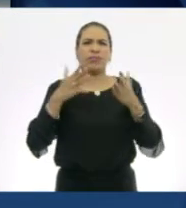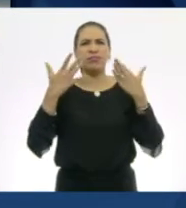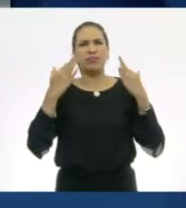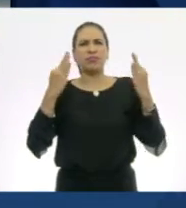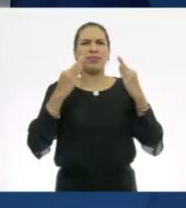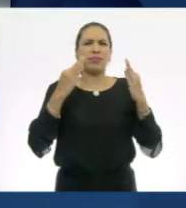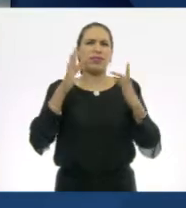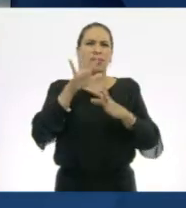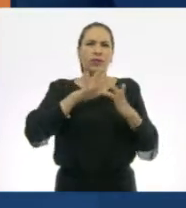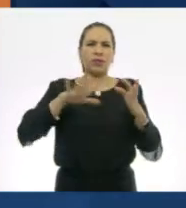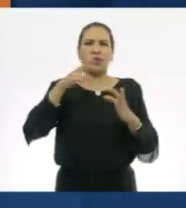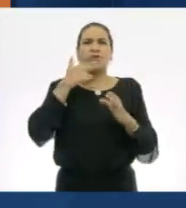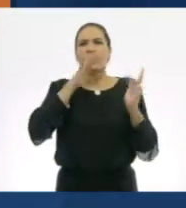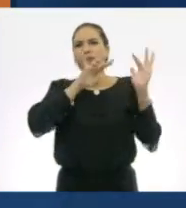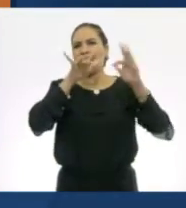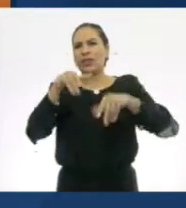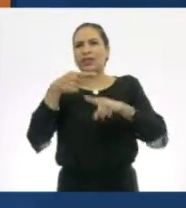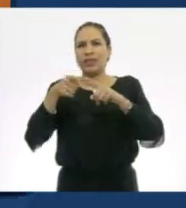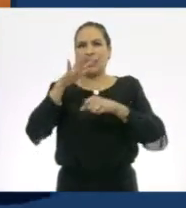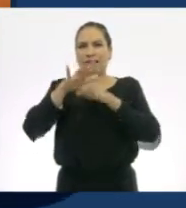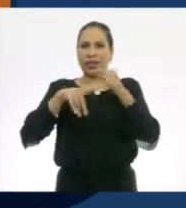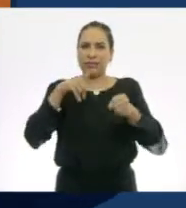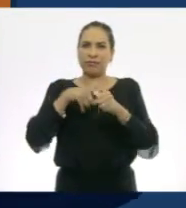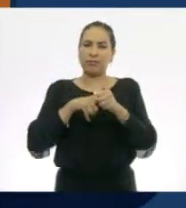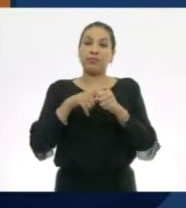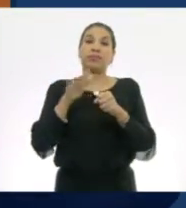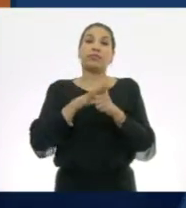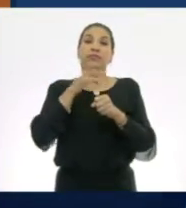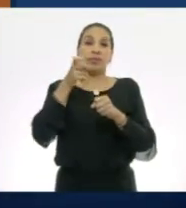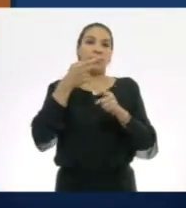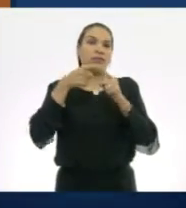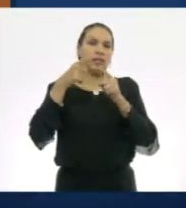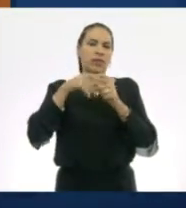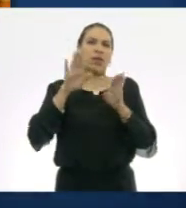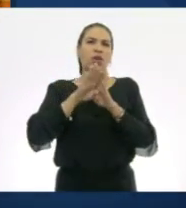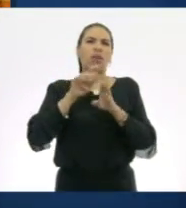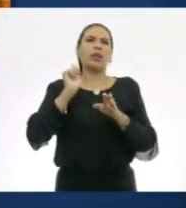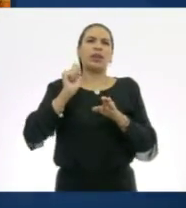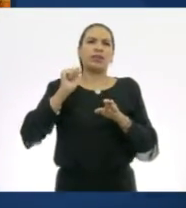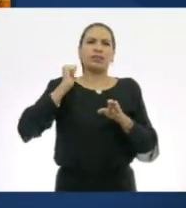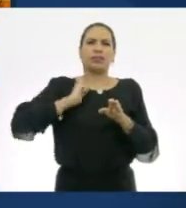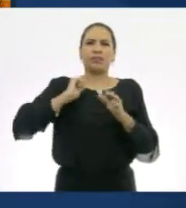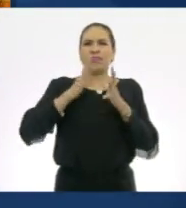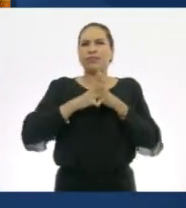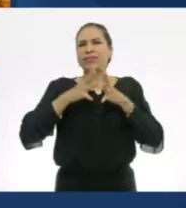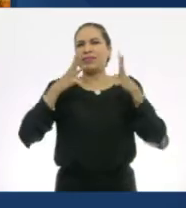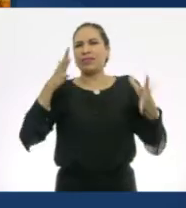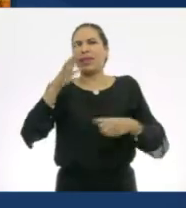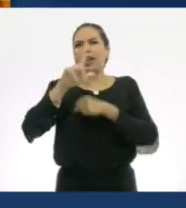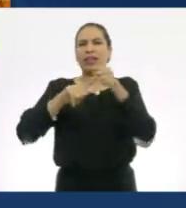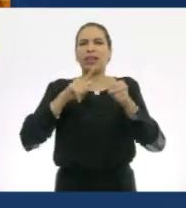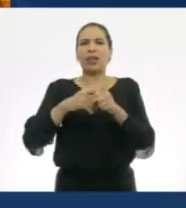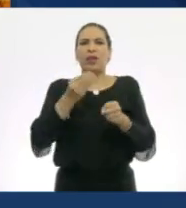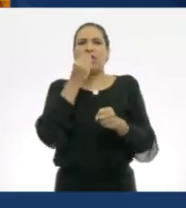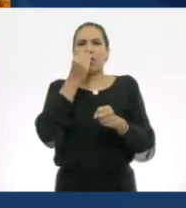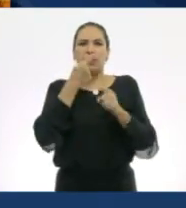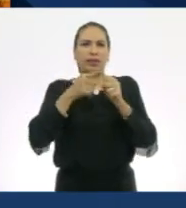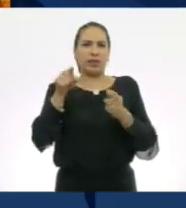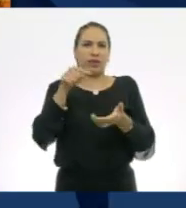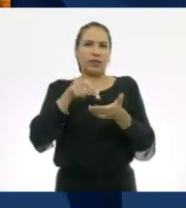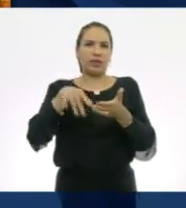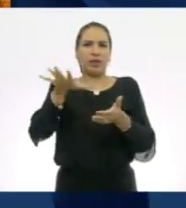un refugio para muchas especies, un paraíso para algunos gigantes que vivieron y se alimentaron en lo que